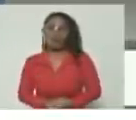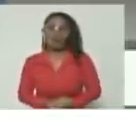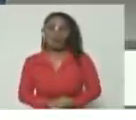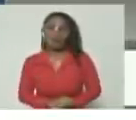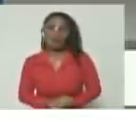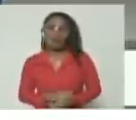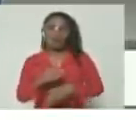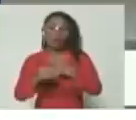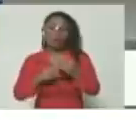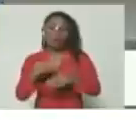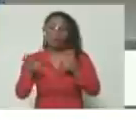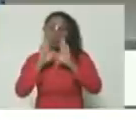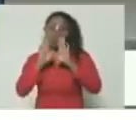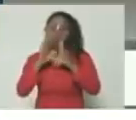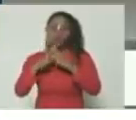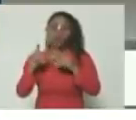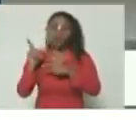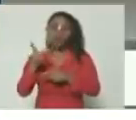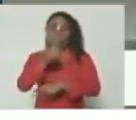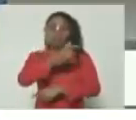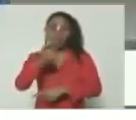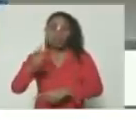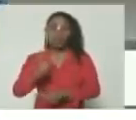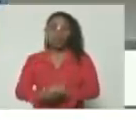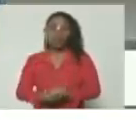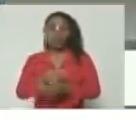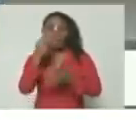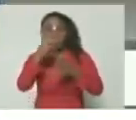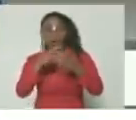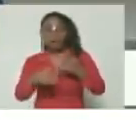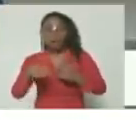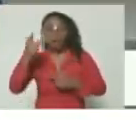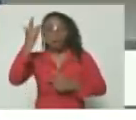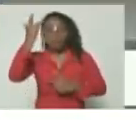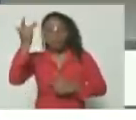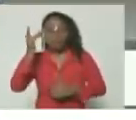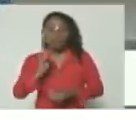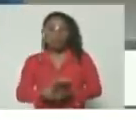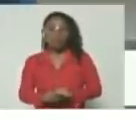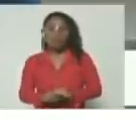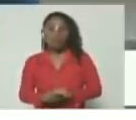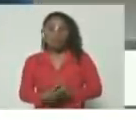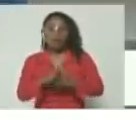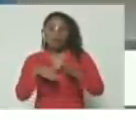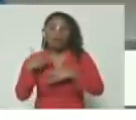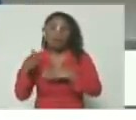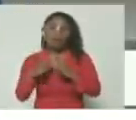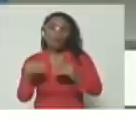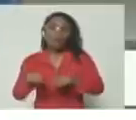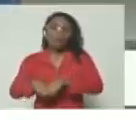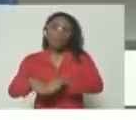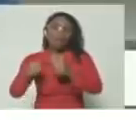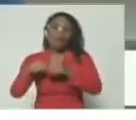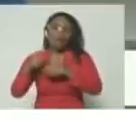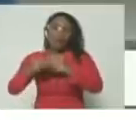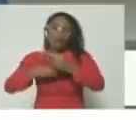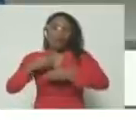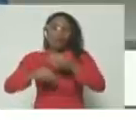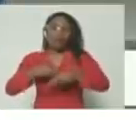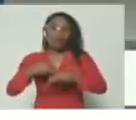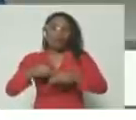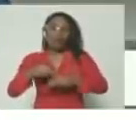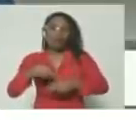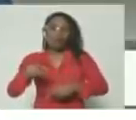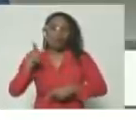convictos y confesos todos sus autores, materiales intelectuales, y después de todo el daño que le han hecho de